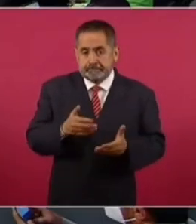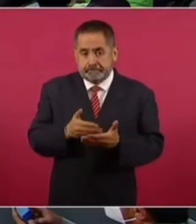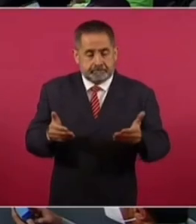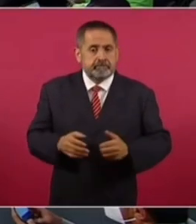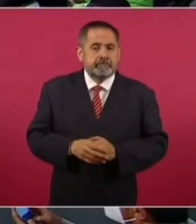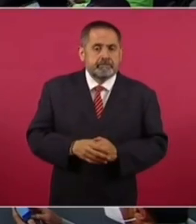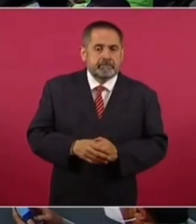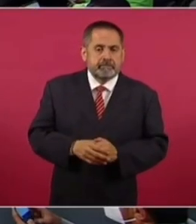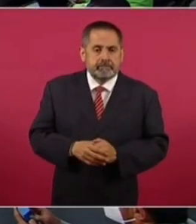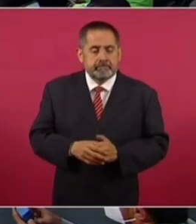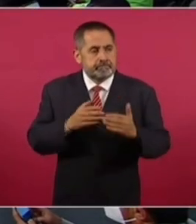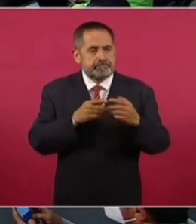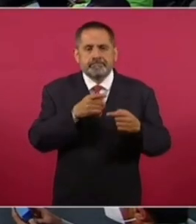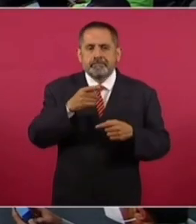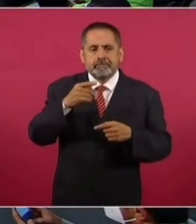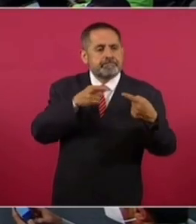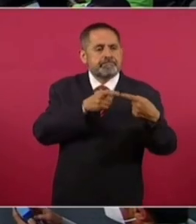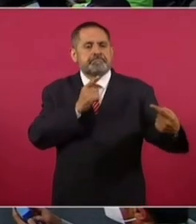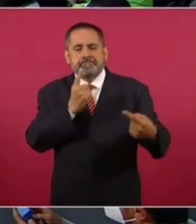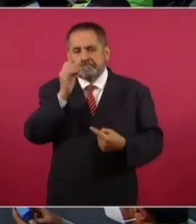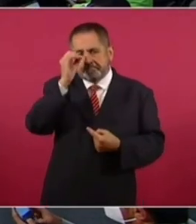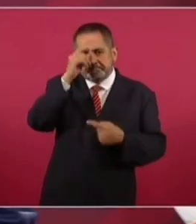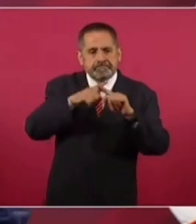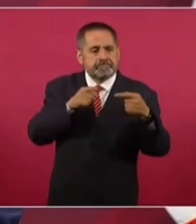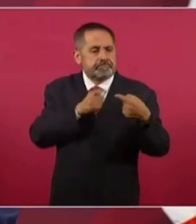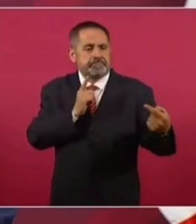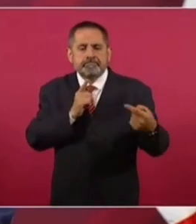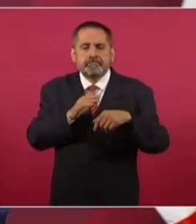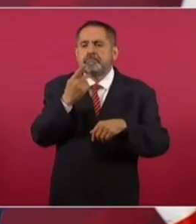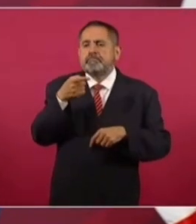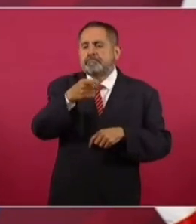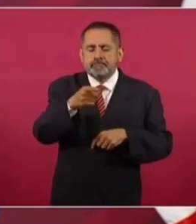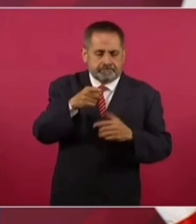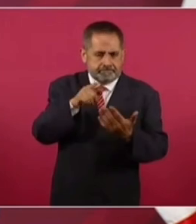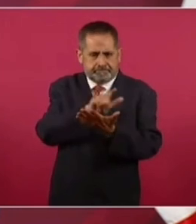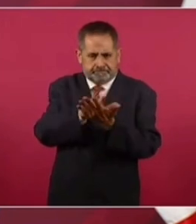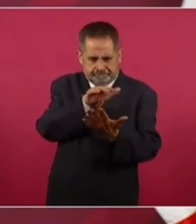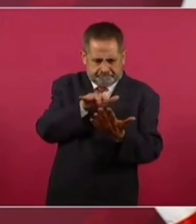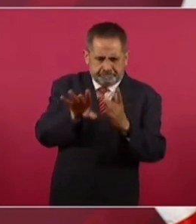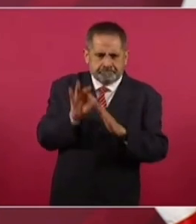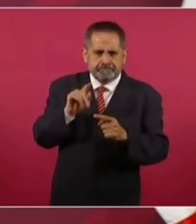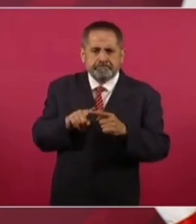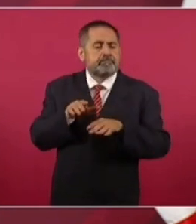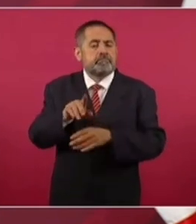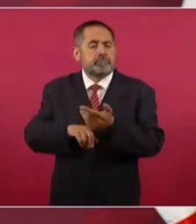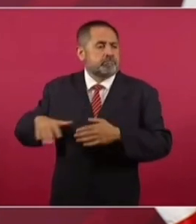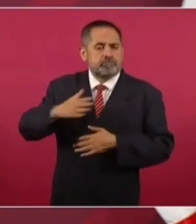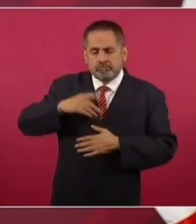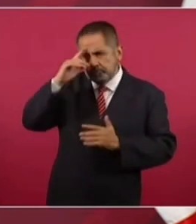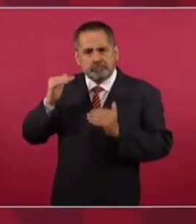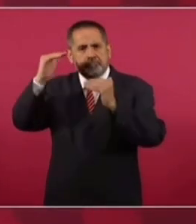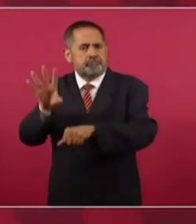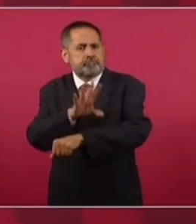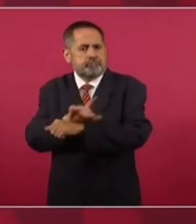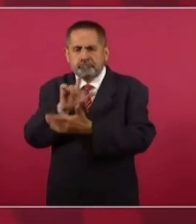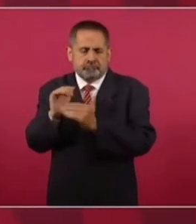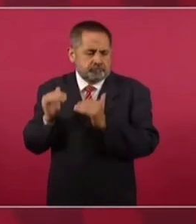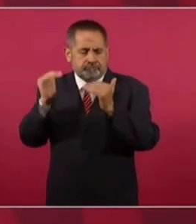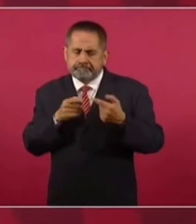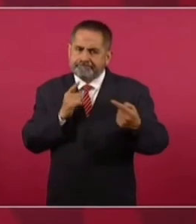Ahora que hay esta diferencia por la interpretación sobre nuestra soberanía energética,